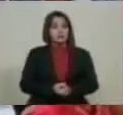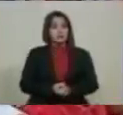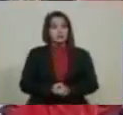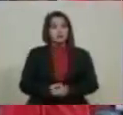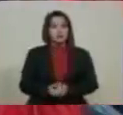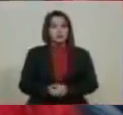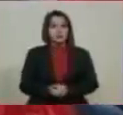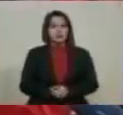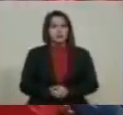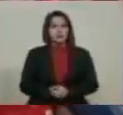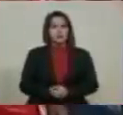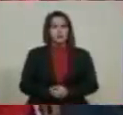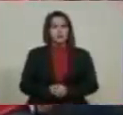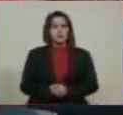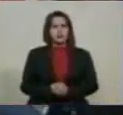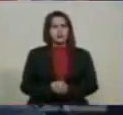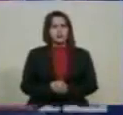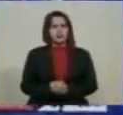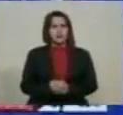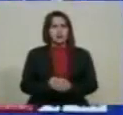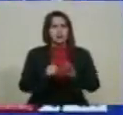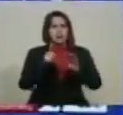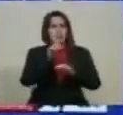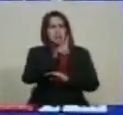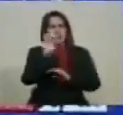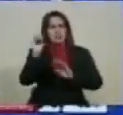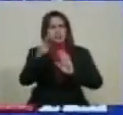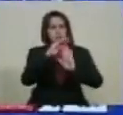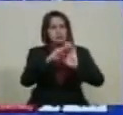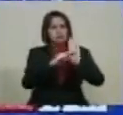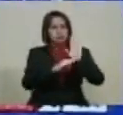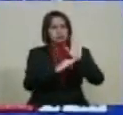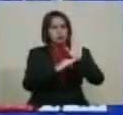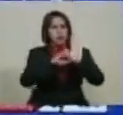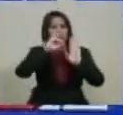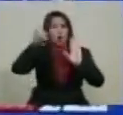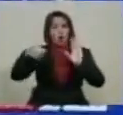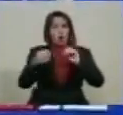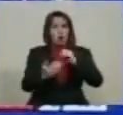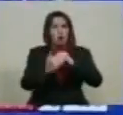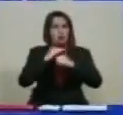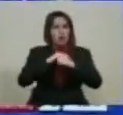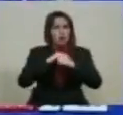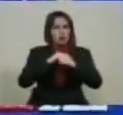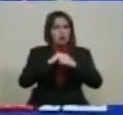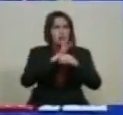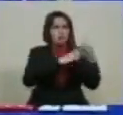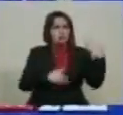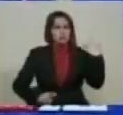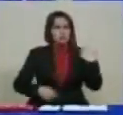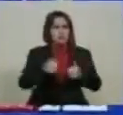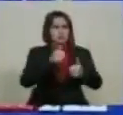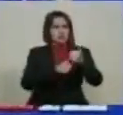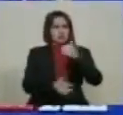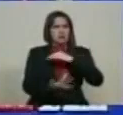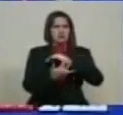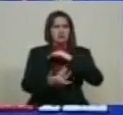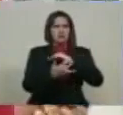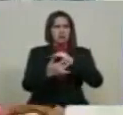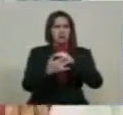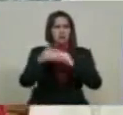En décimo lugar, el compañero Jorge Rodríguez, vicepresidente de Técnica Electoral.